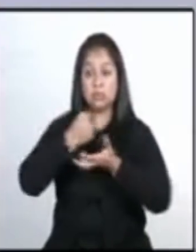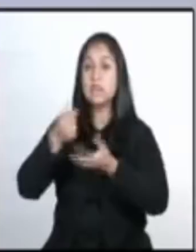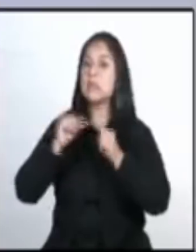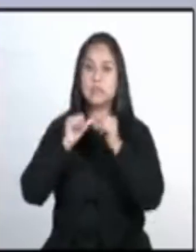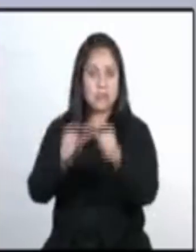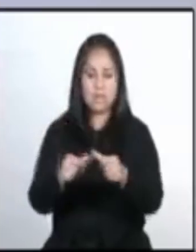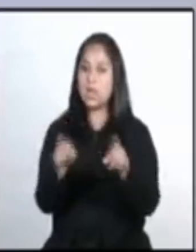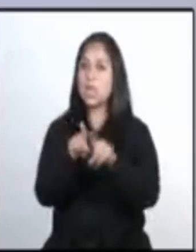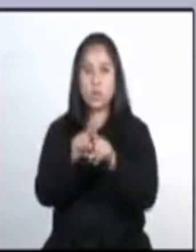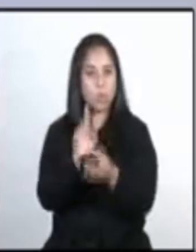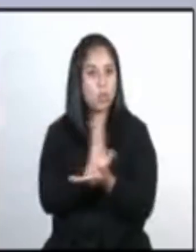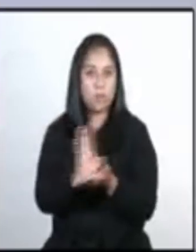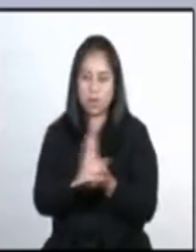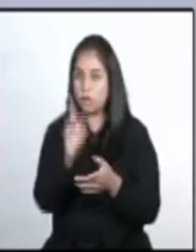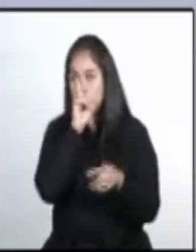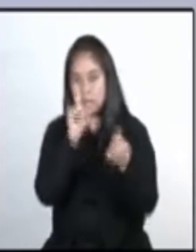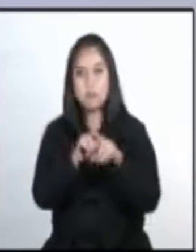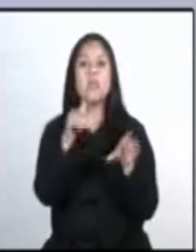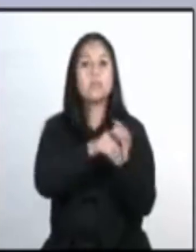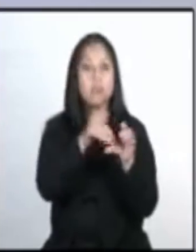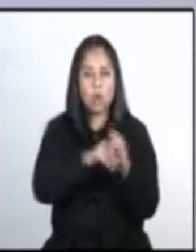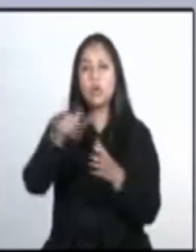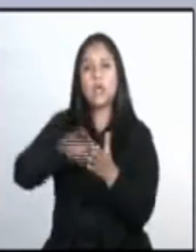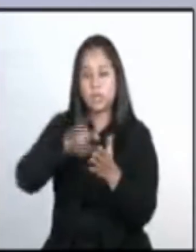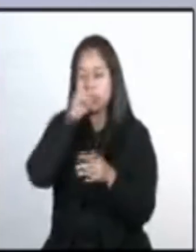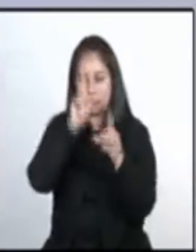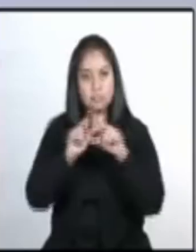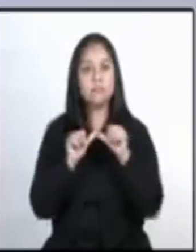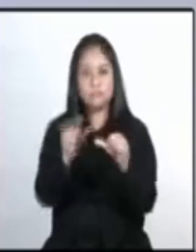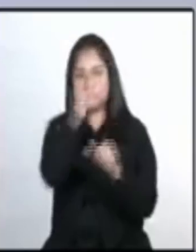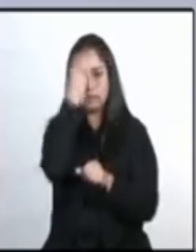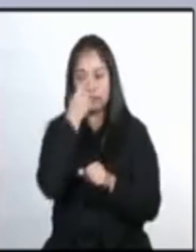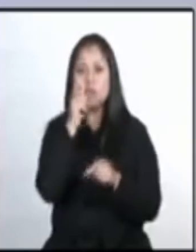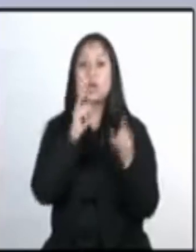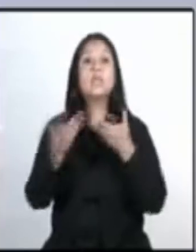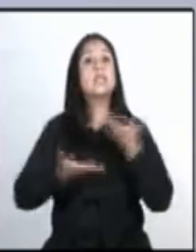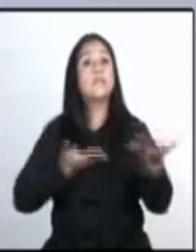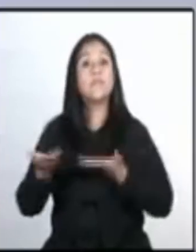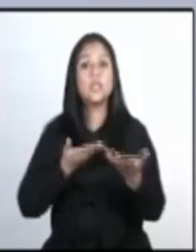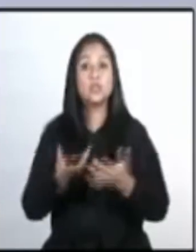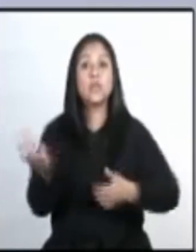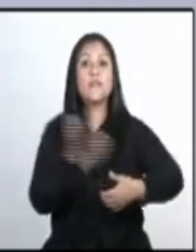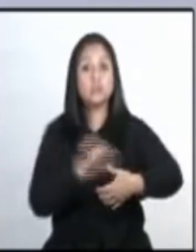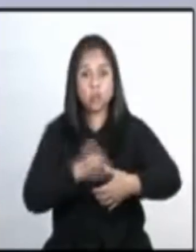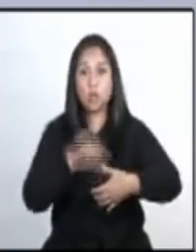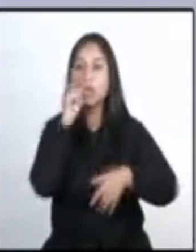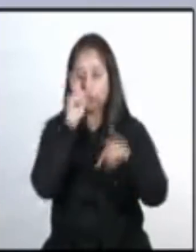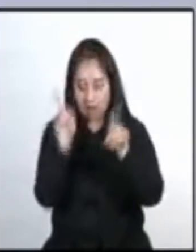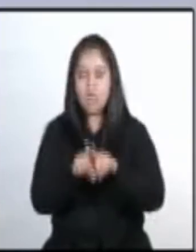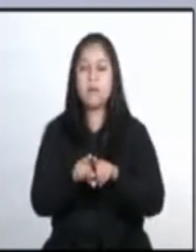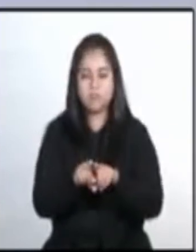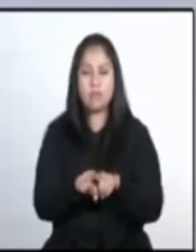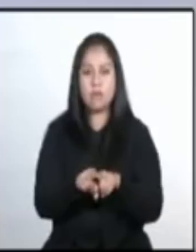los bancos y las cooperativas de ahorro y crédito. Así también los servicios de extracción de basura. La